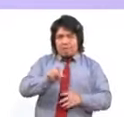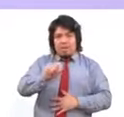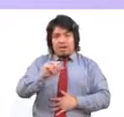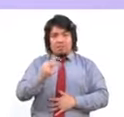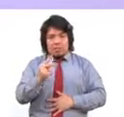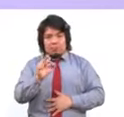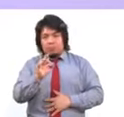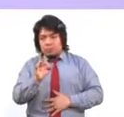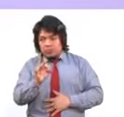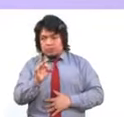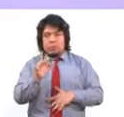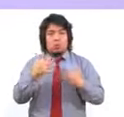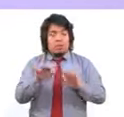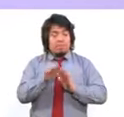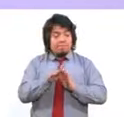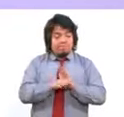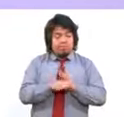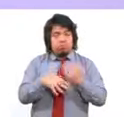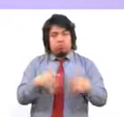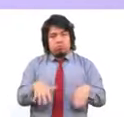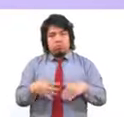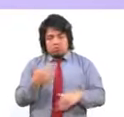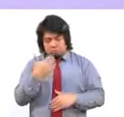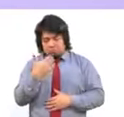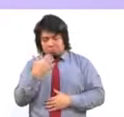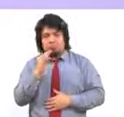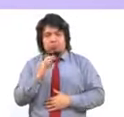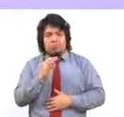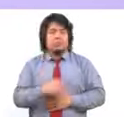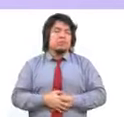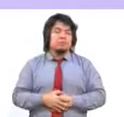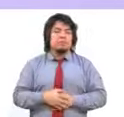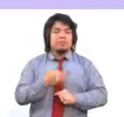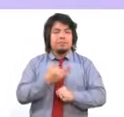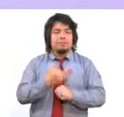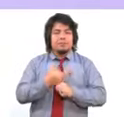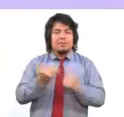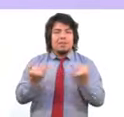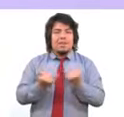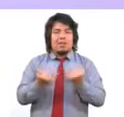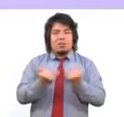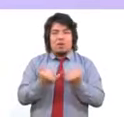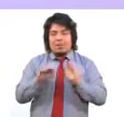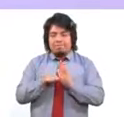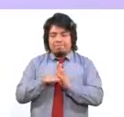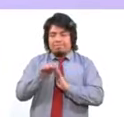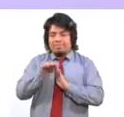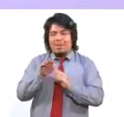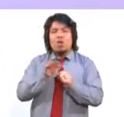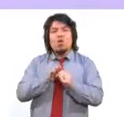número muy impresionante, y este aumento de